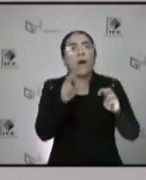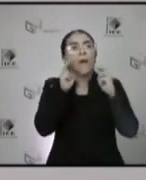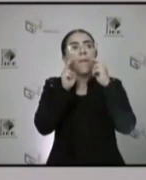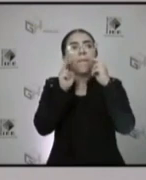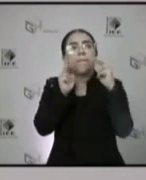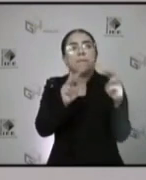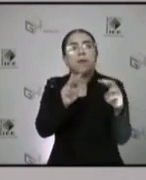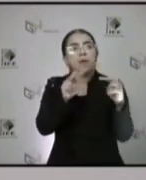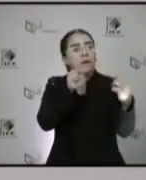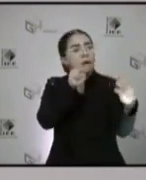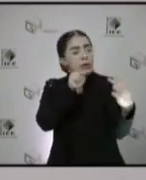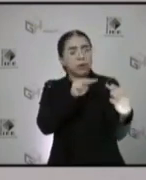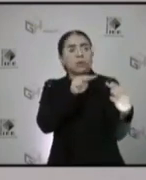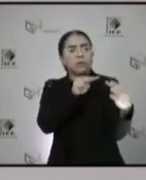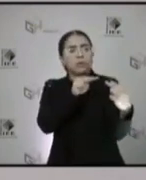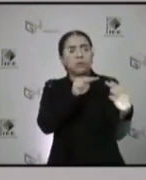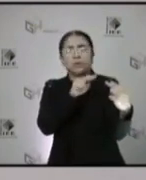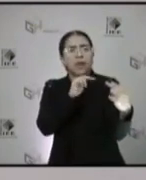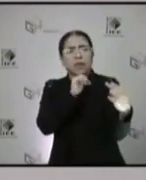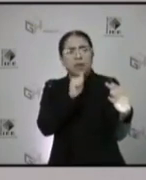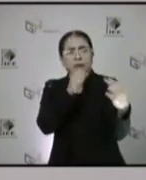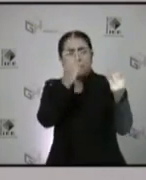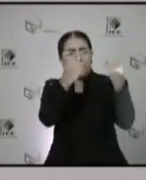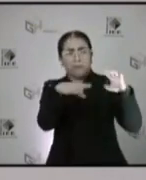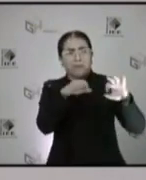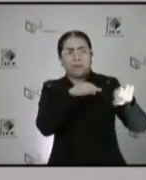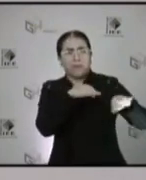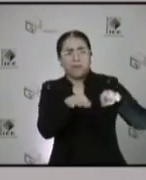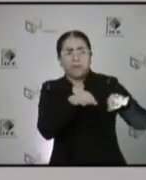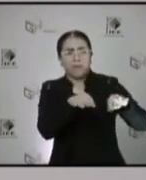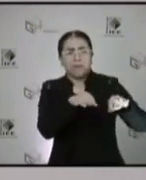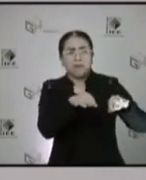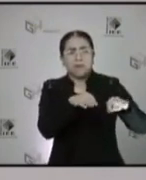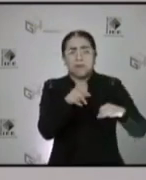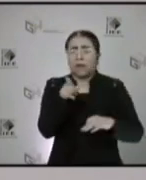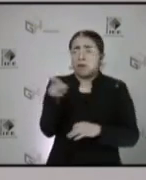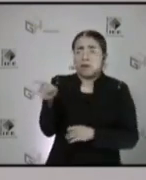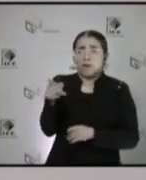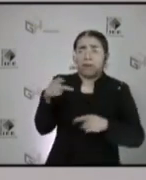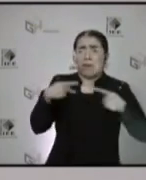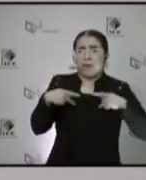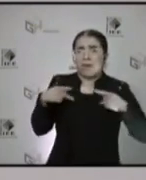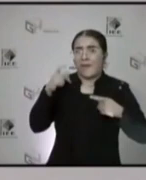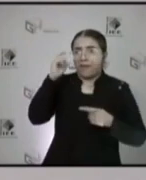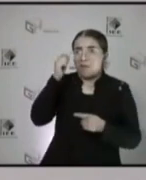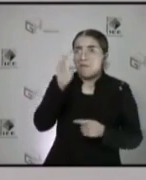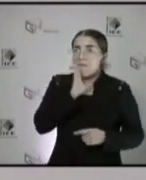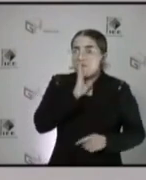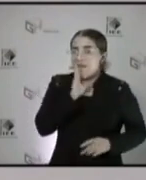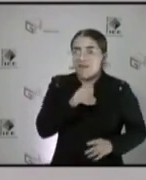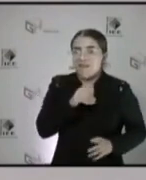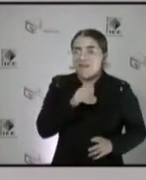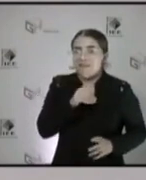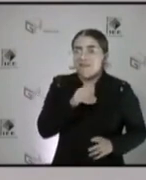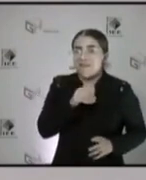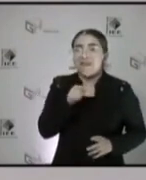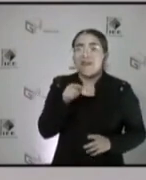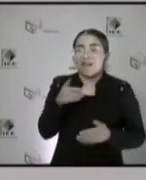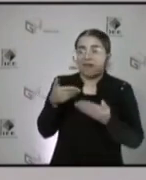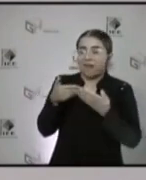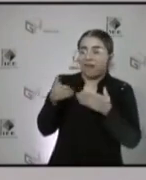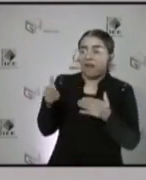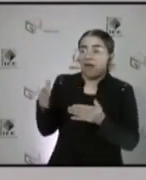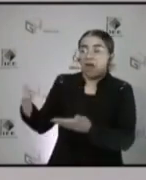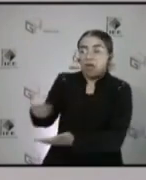los ojos. Sí que se preocupen los malos funcionarios públicos, los que han hecho de ese espacio un